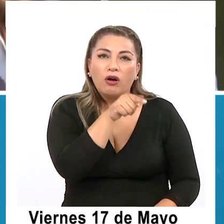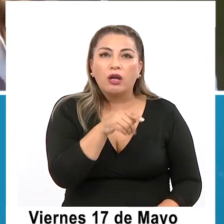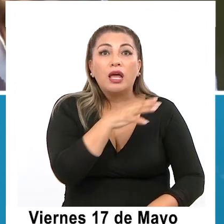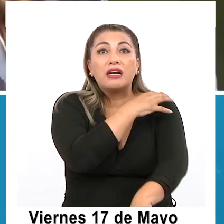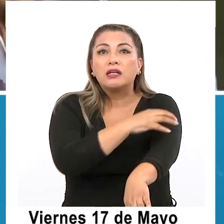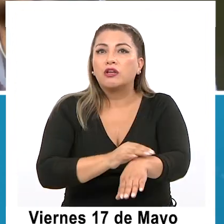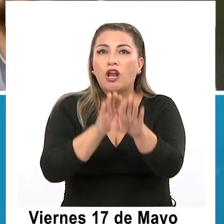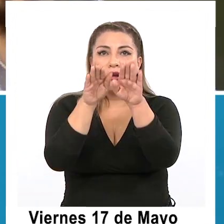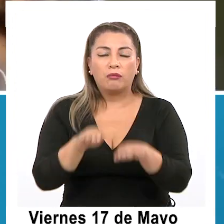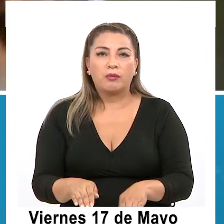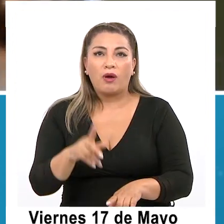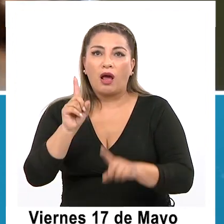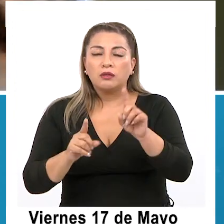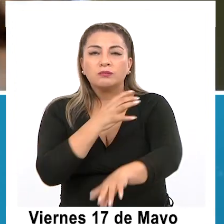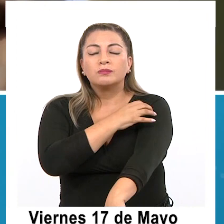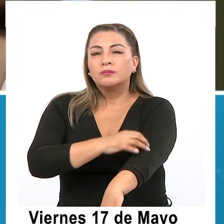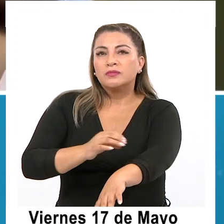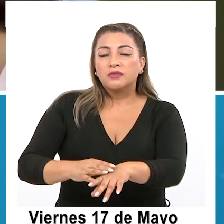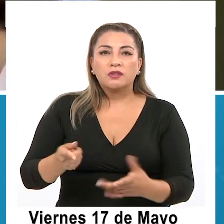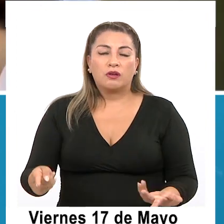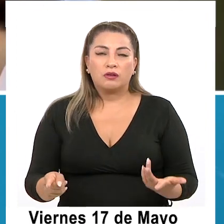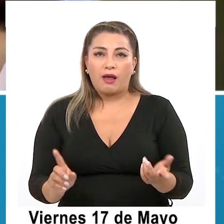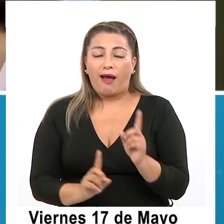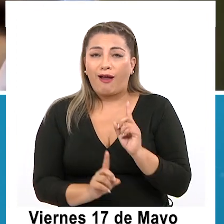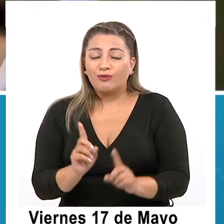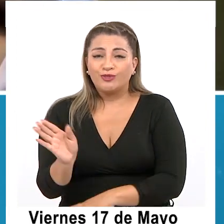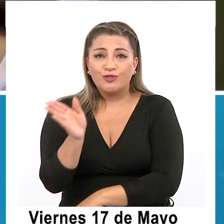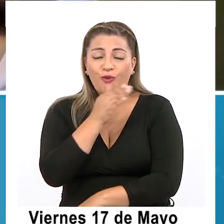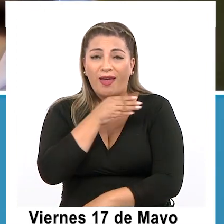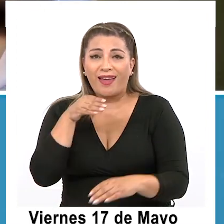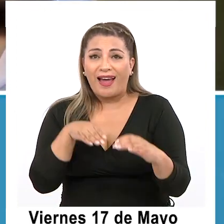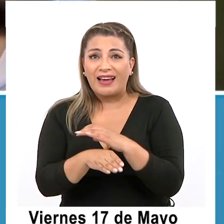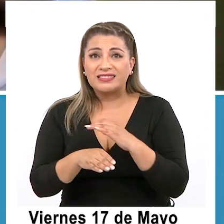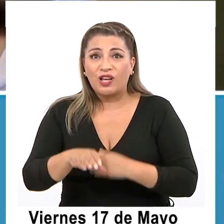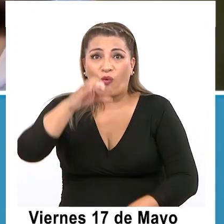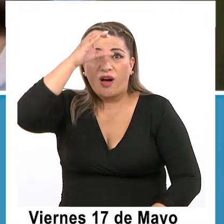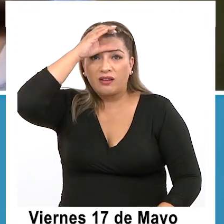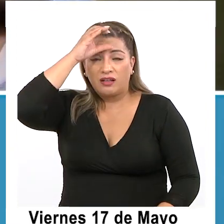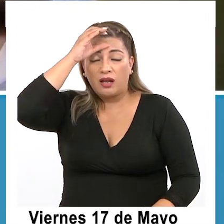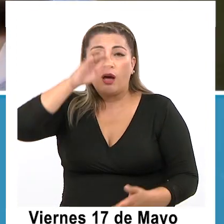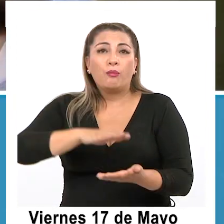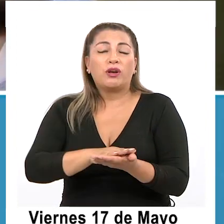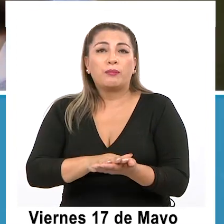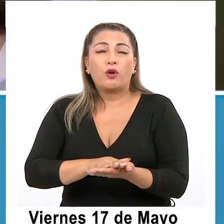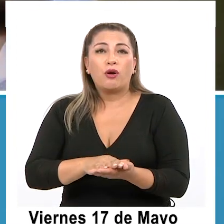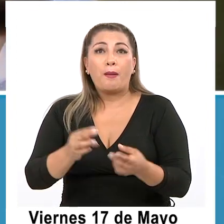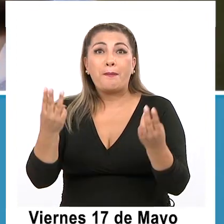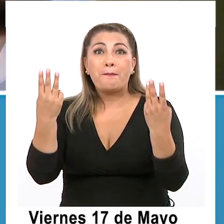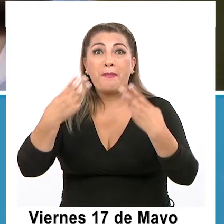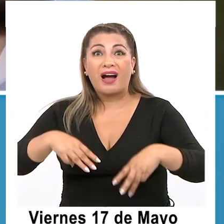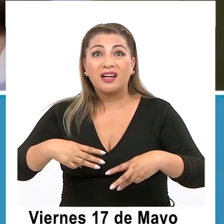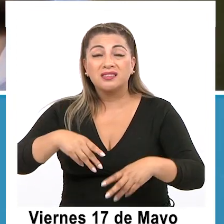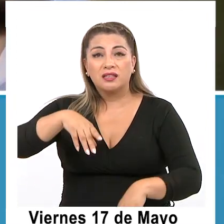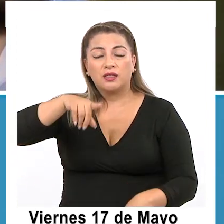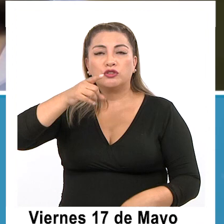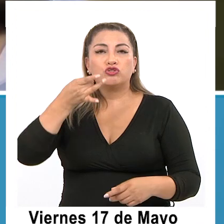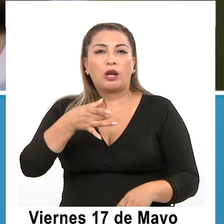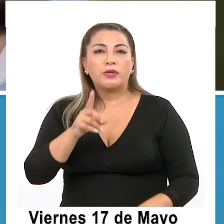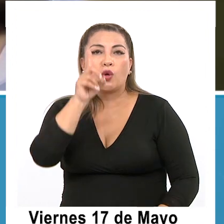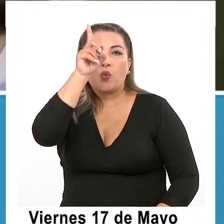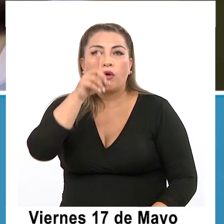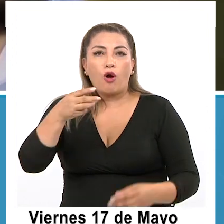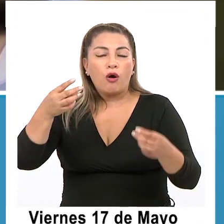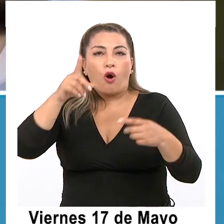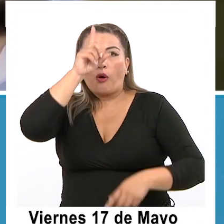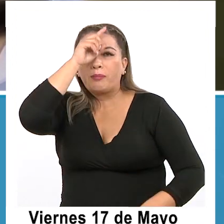menos lo mismo. De hecho, hay regiones en las cuales ni siquiera tienen acceso a clínicas, como en la región de Magallanes. El único hospital es el hospital público, no